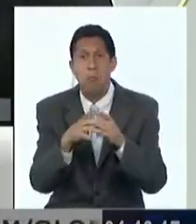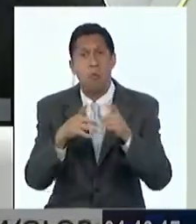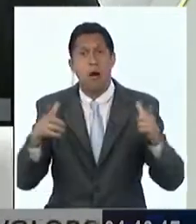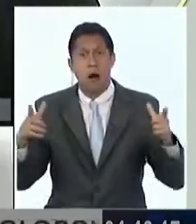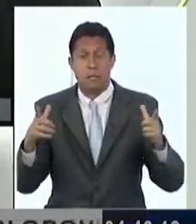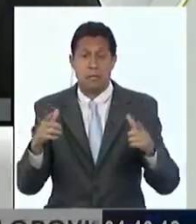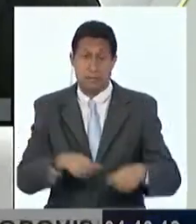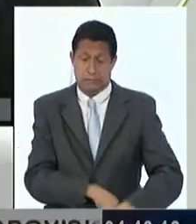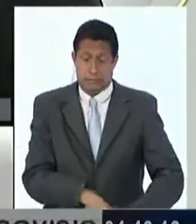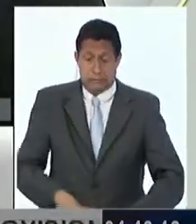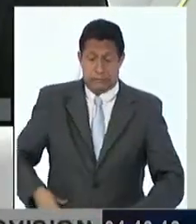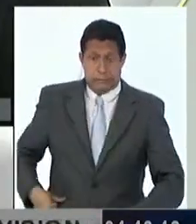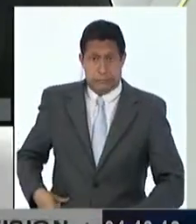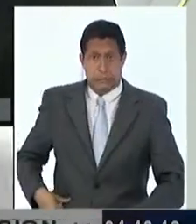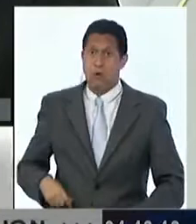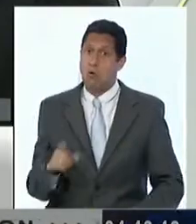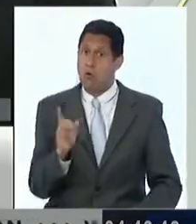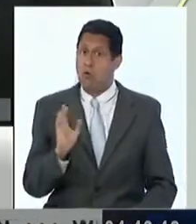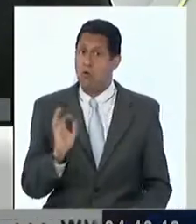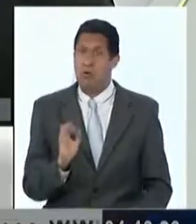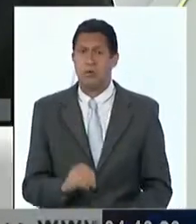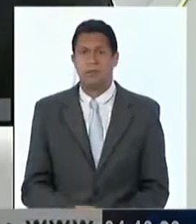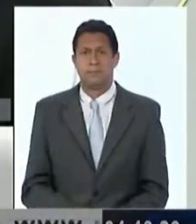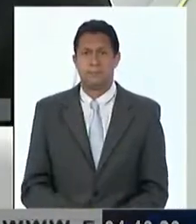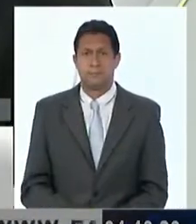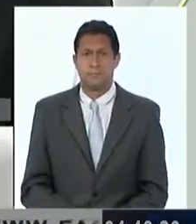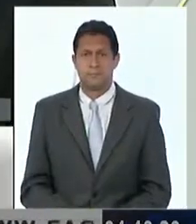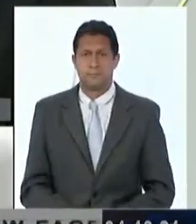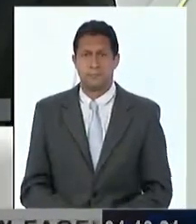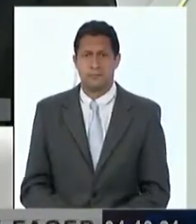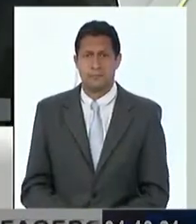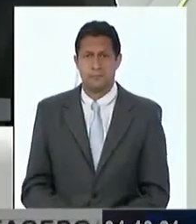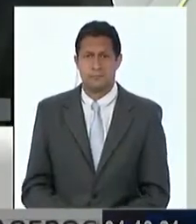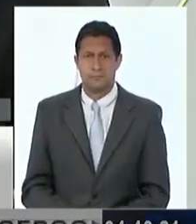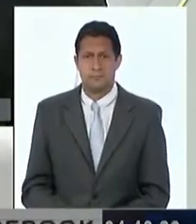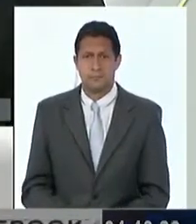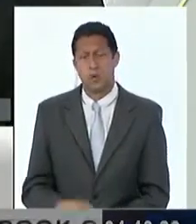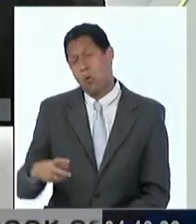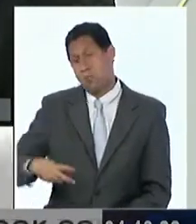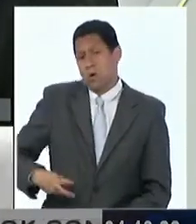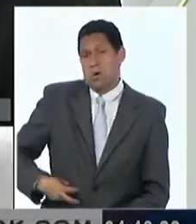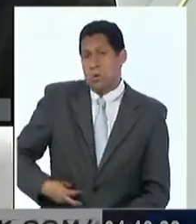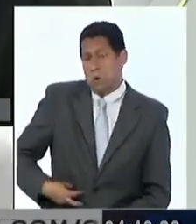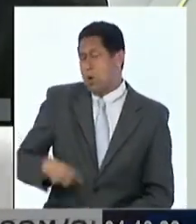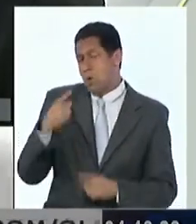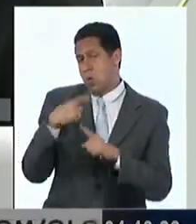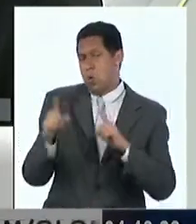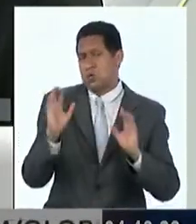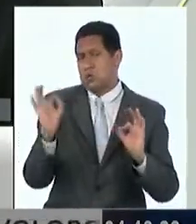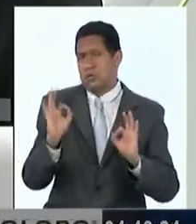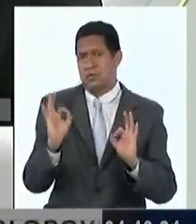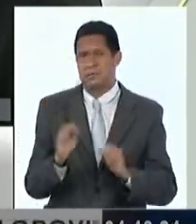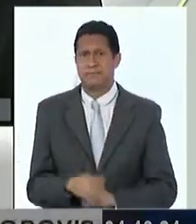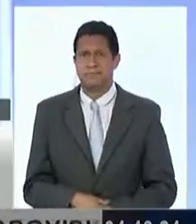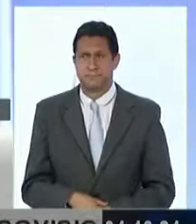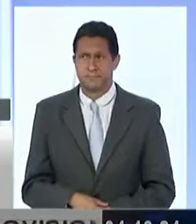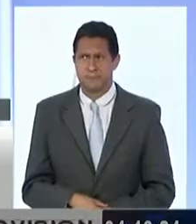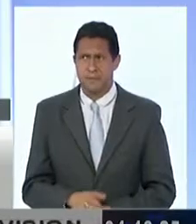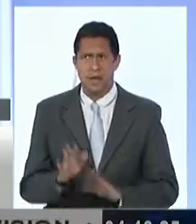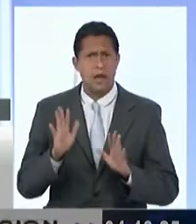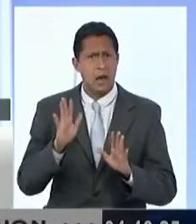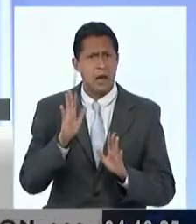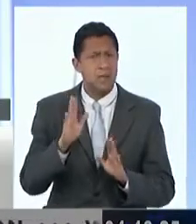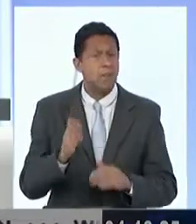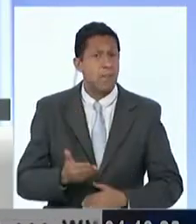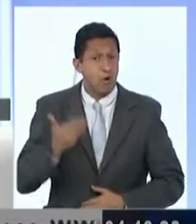lo que nosotros llamamos una laparotomía con una cirugía más grande de mayor complejidad y de mayor riesgo quería tocar